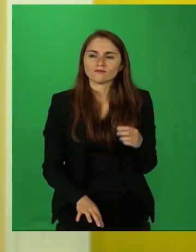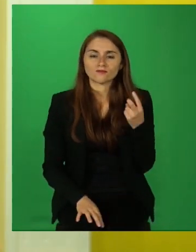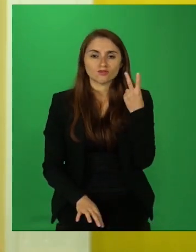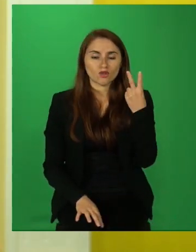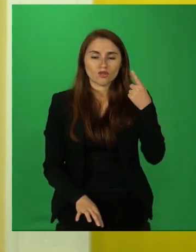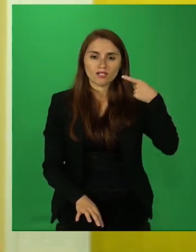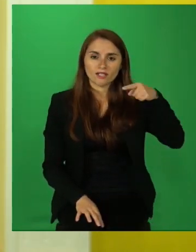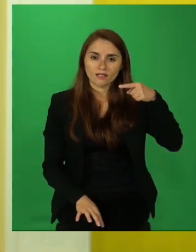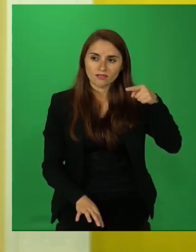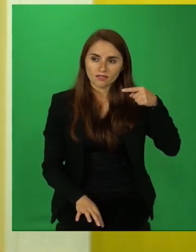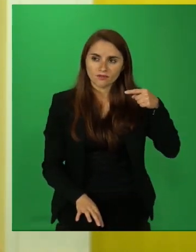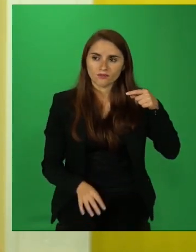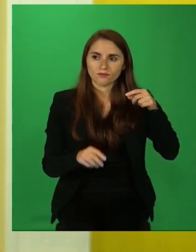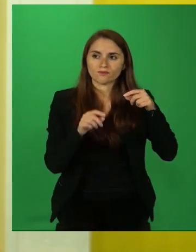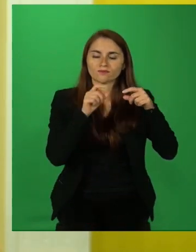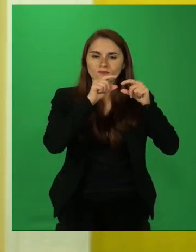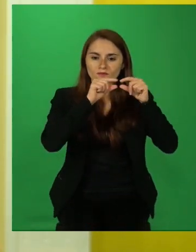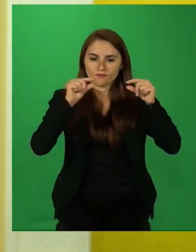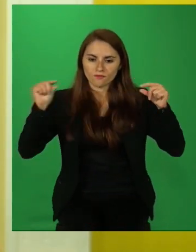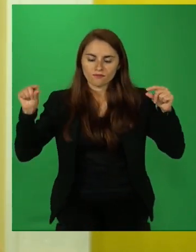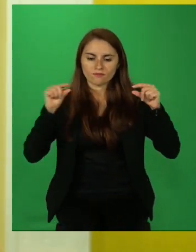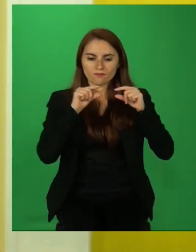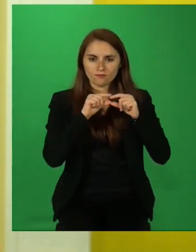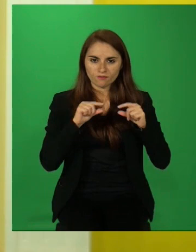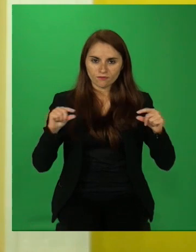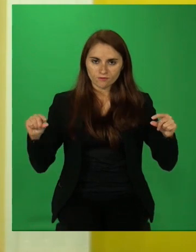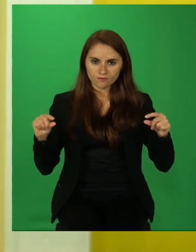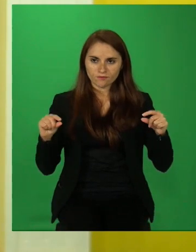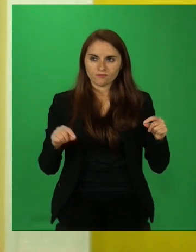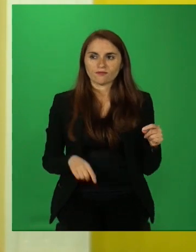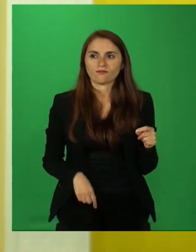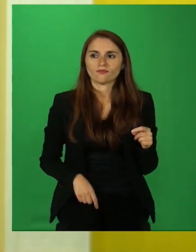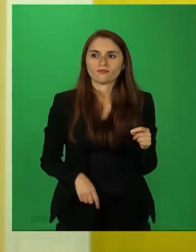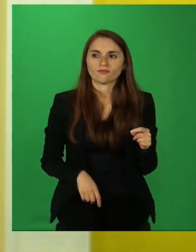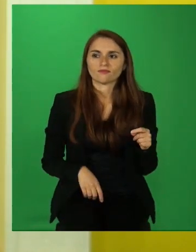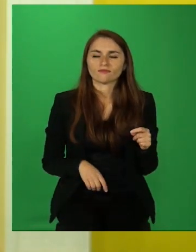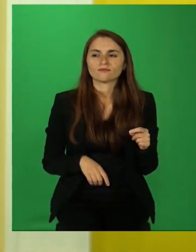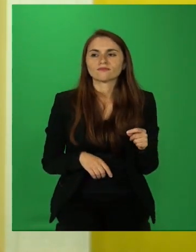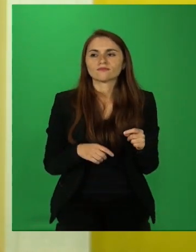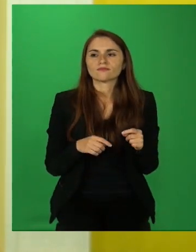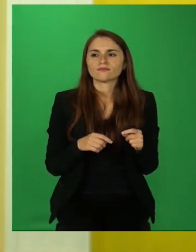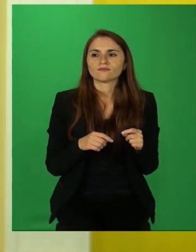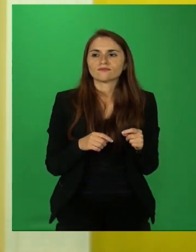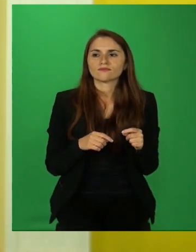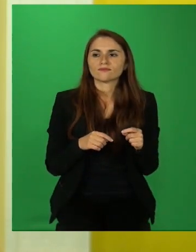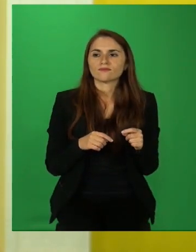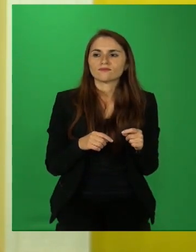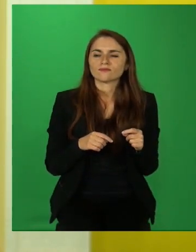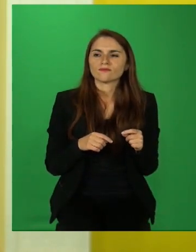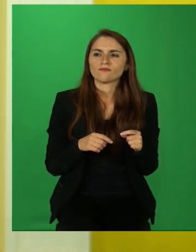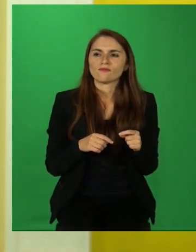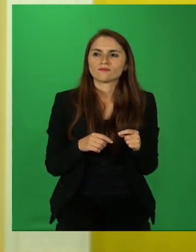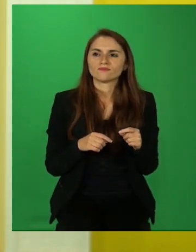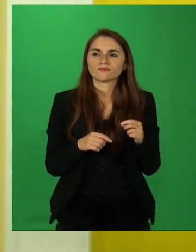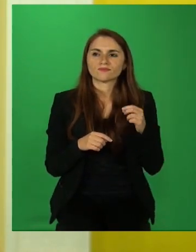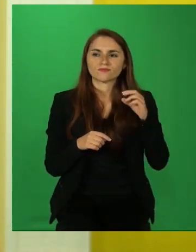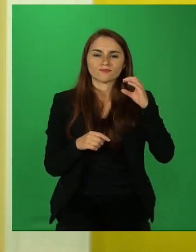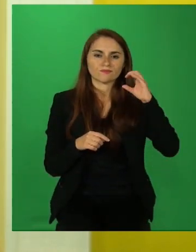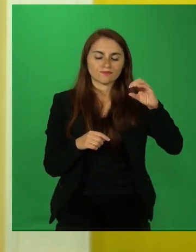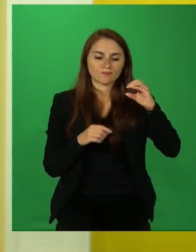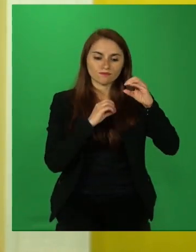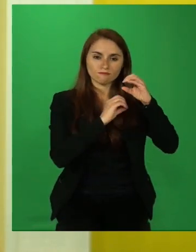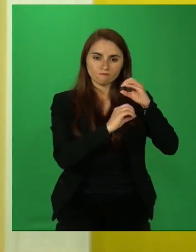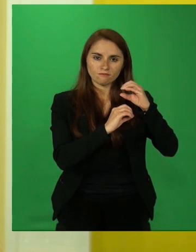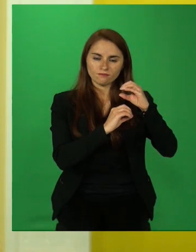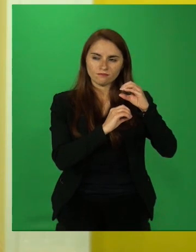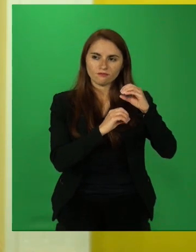serían 2 filas no es cierto y tenemos la primera fila y la segunda fila dos filas vez